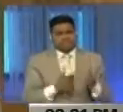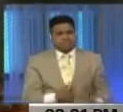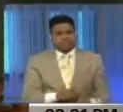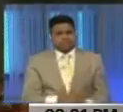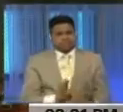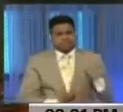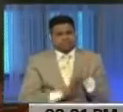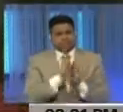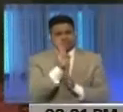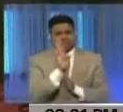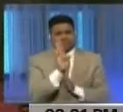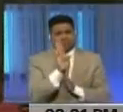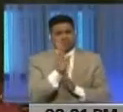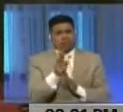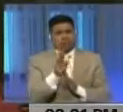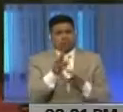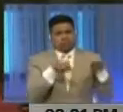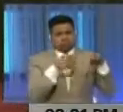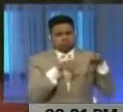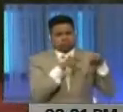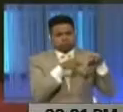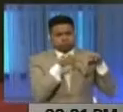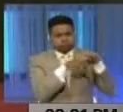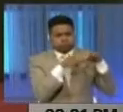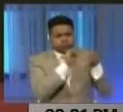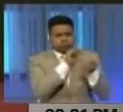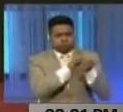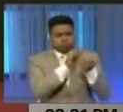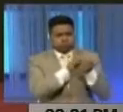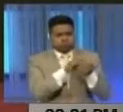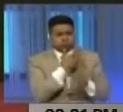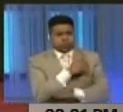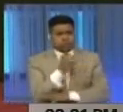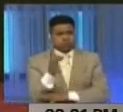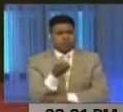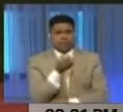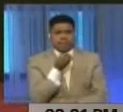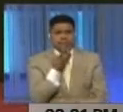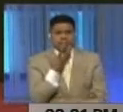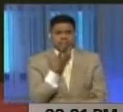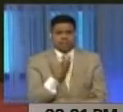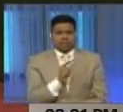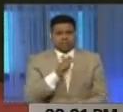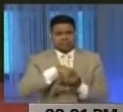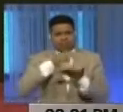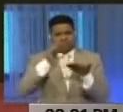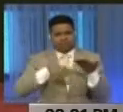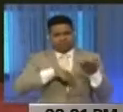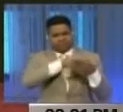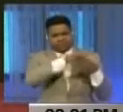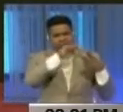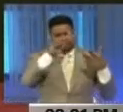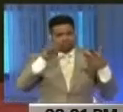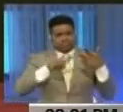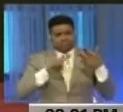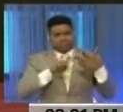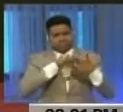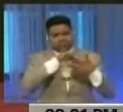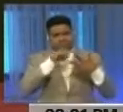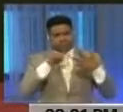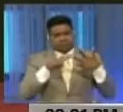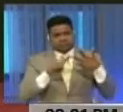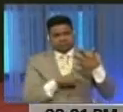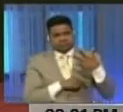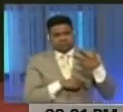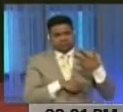el Desarrollo Minero Ecológico. Bien, y con esta firma de las cartas de compromiso, una muestra